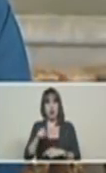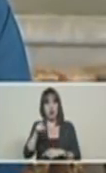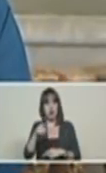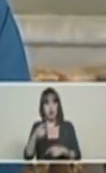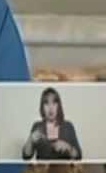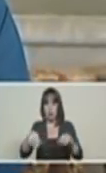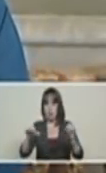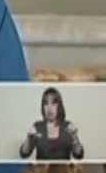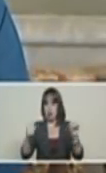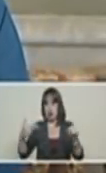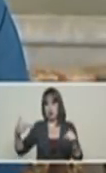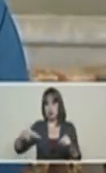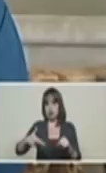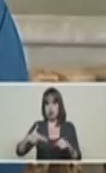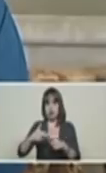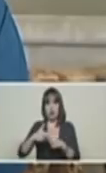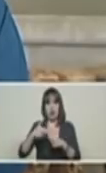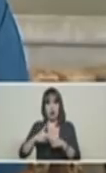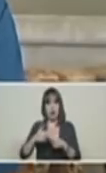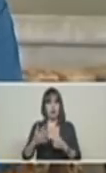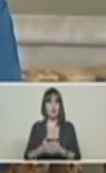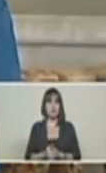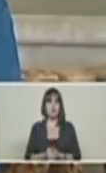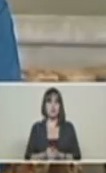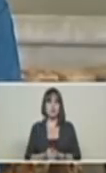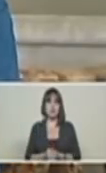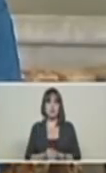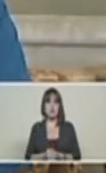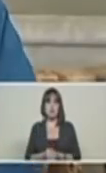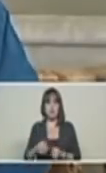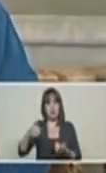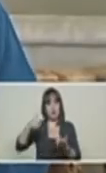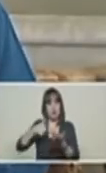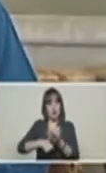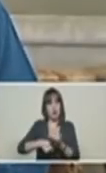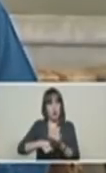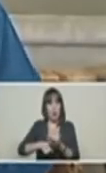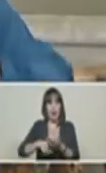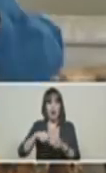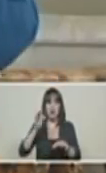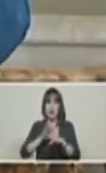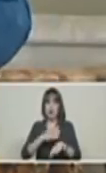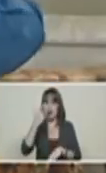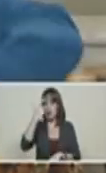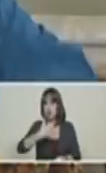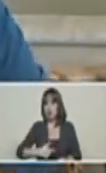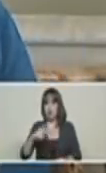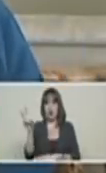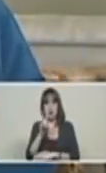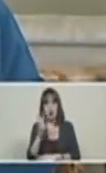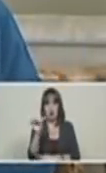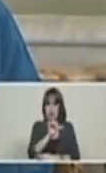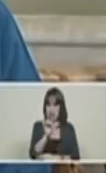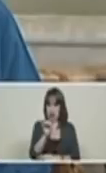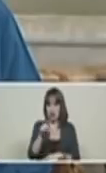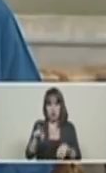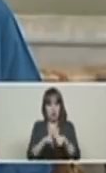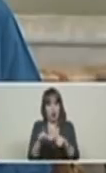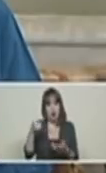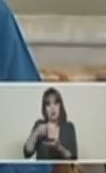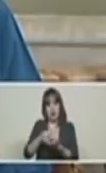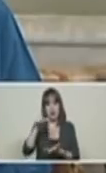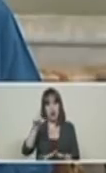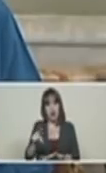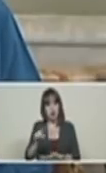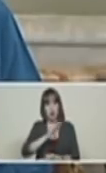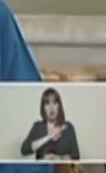vas a tener tu subsidio. Pero porque a ti te merece el subsidio. Tú tienes un carrito, también lo vas a tener. Pero